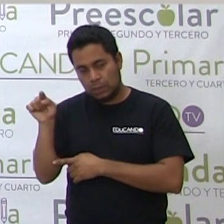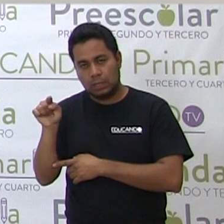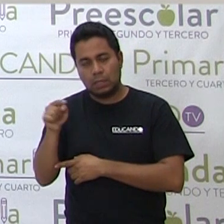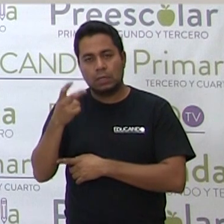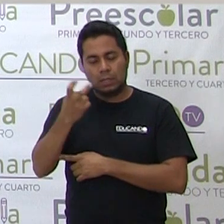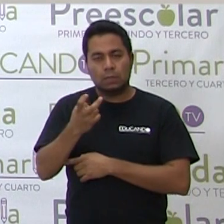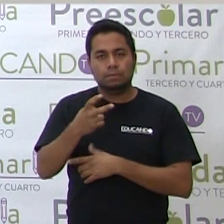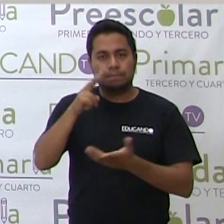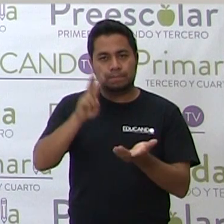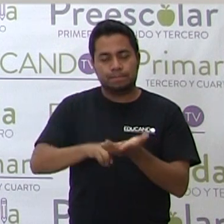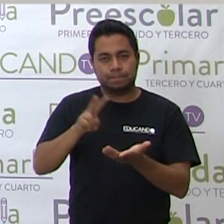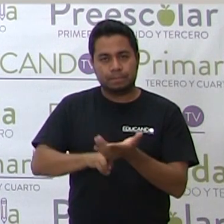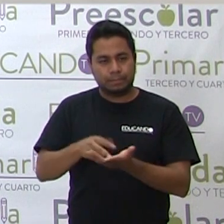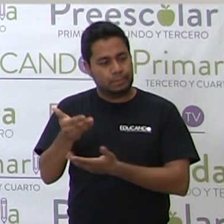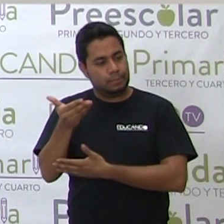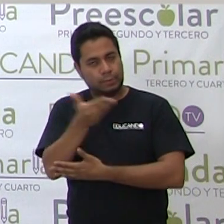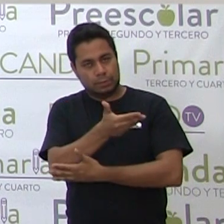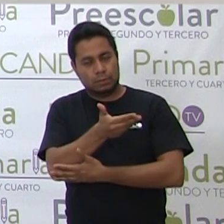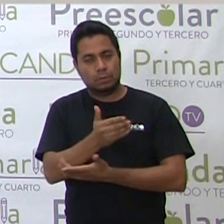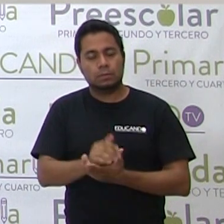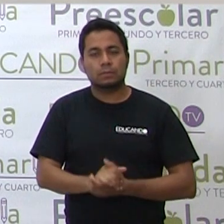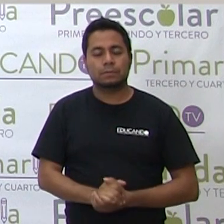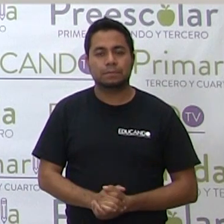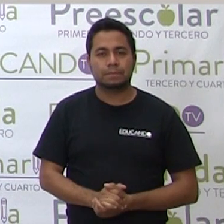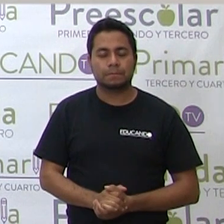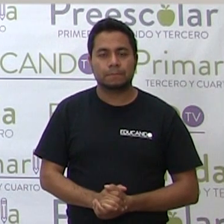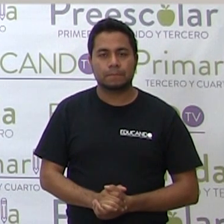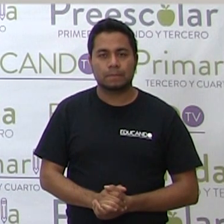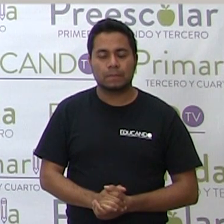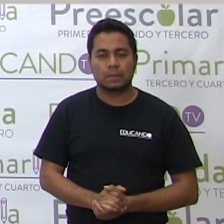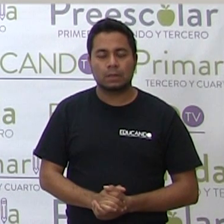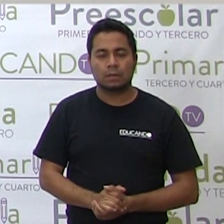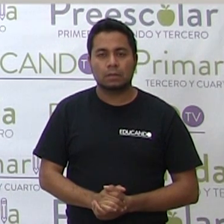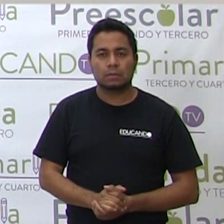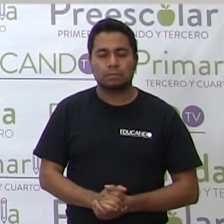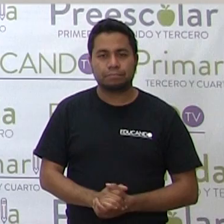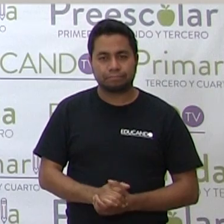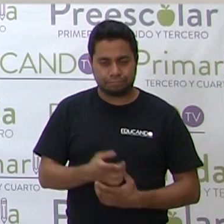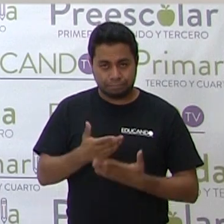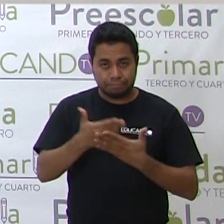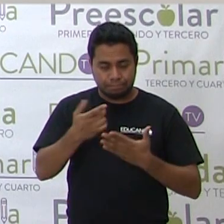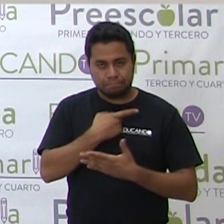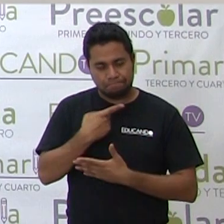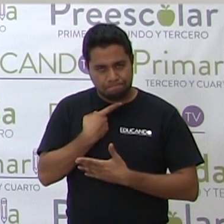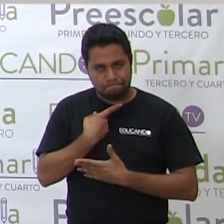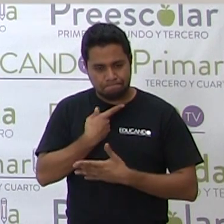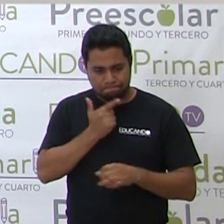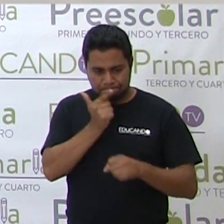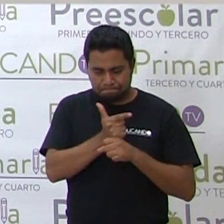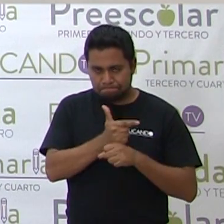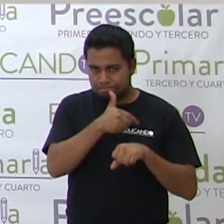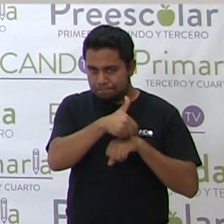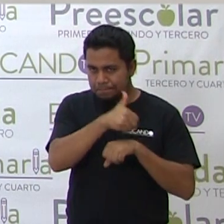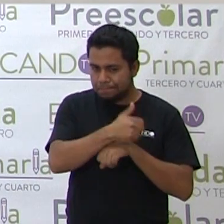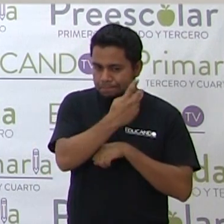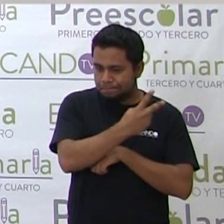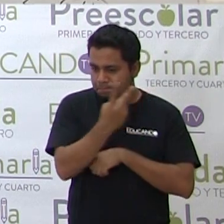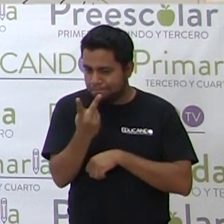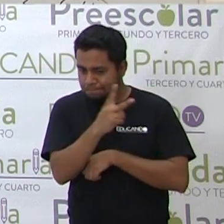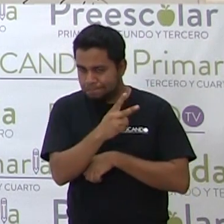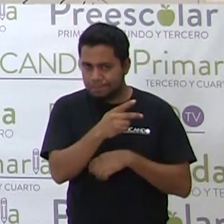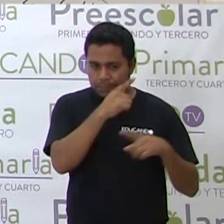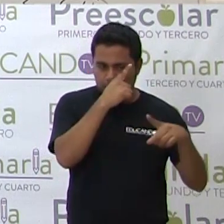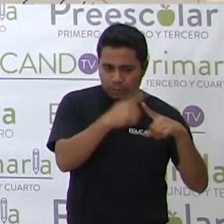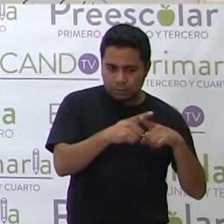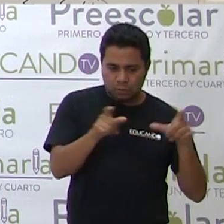es el término cuadrático Sí ahora tenemos que buscar dos números que multiplicados